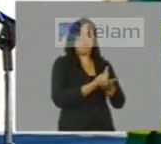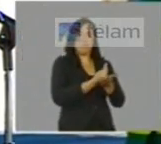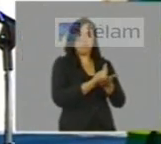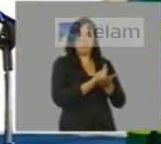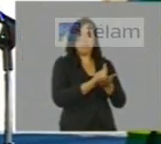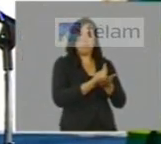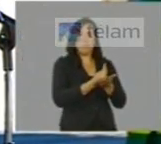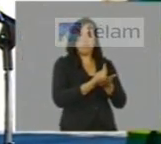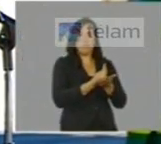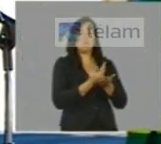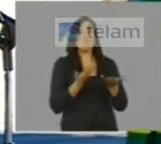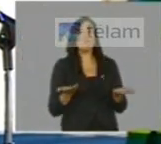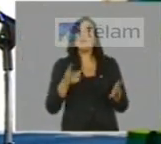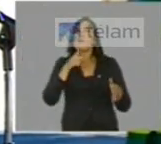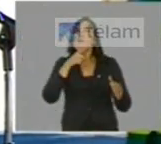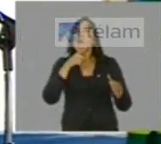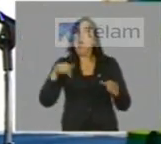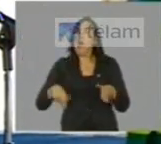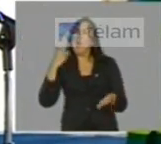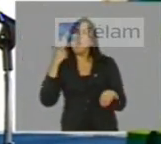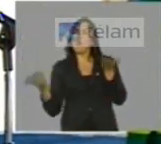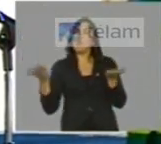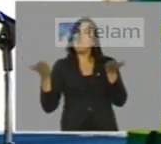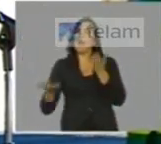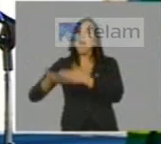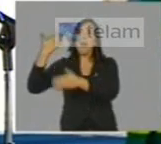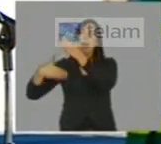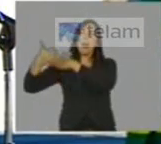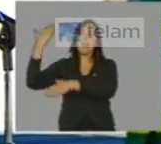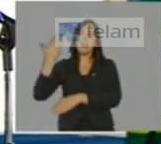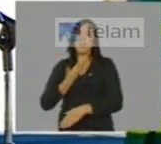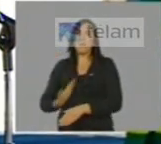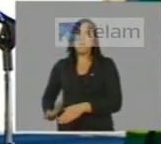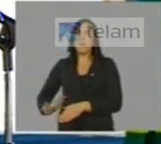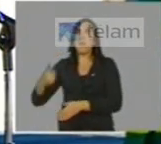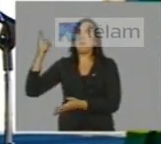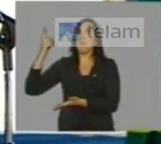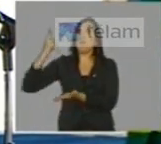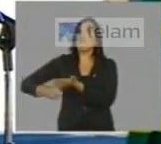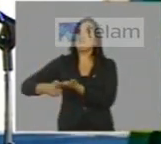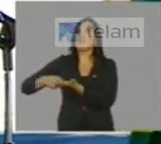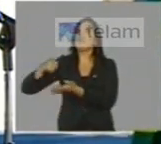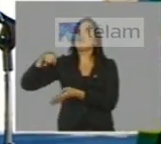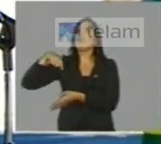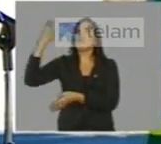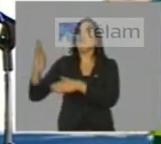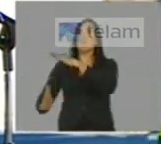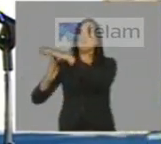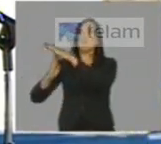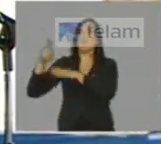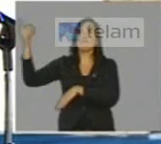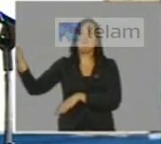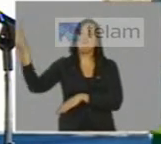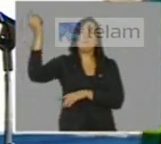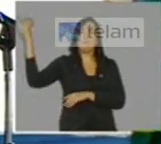¿Y qué similitud tenemos entonces de aquellos gobiernos impuestos por las grandes metrópolis